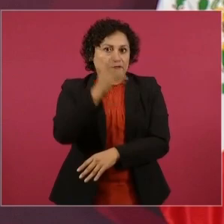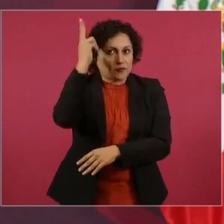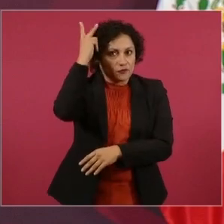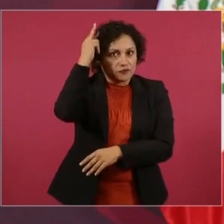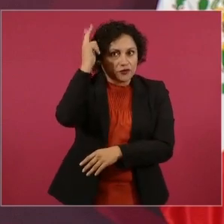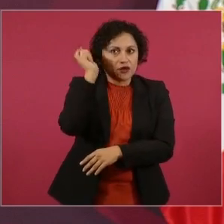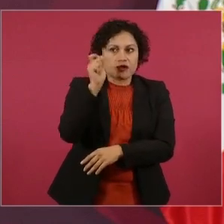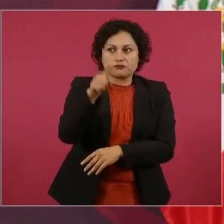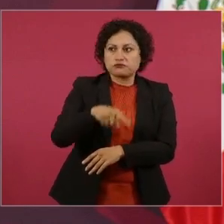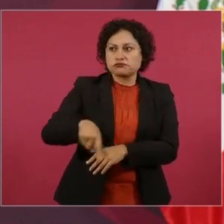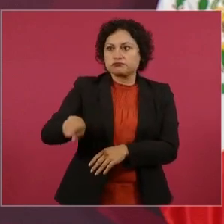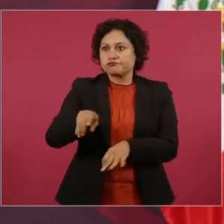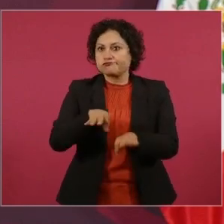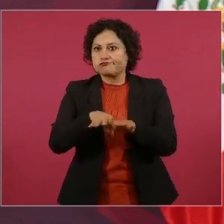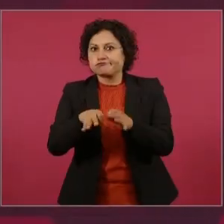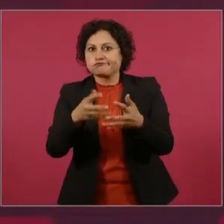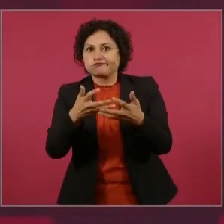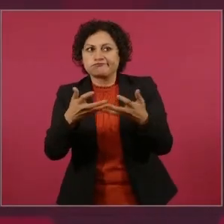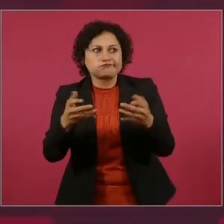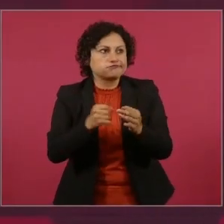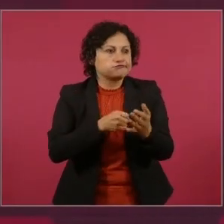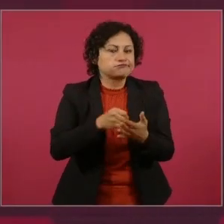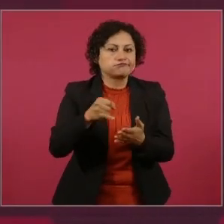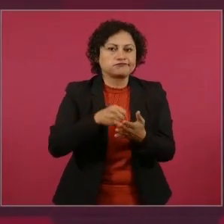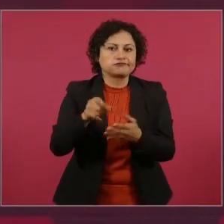dueños de la tierra